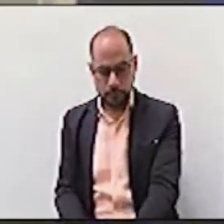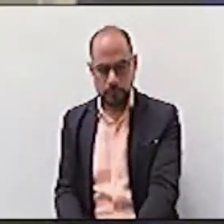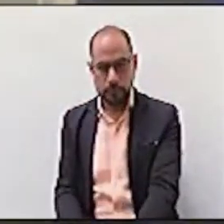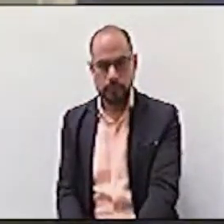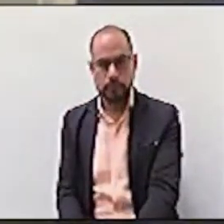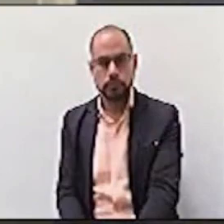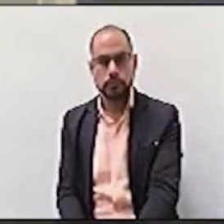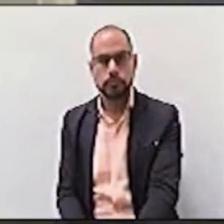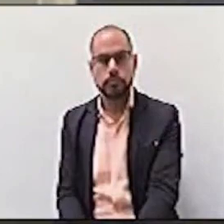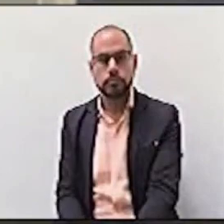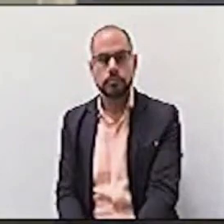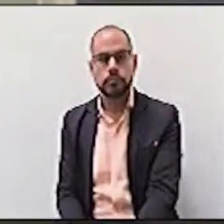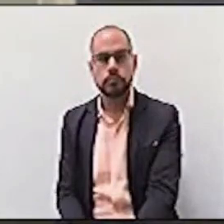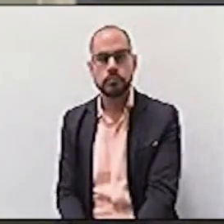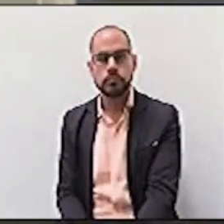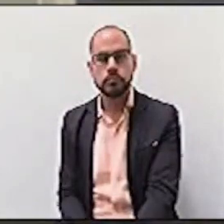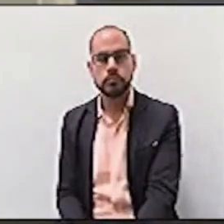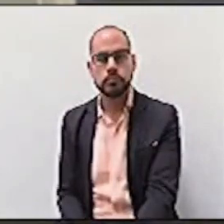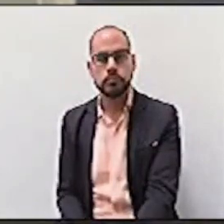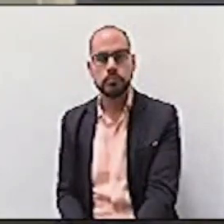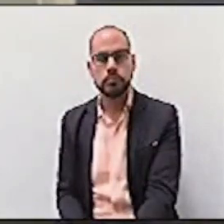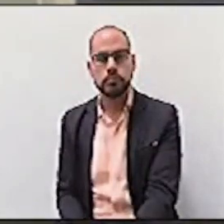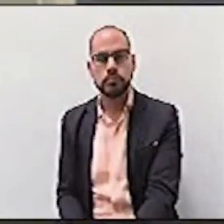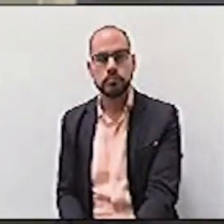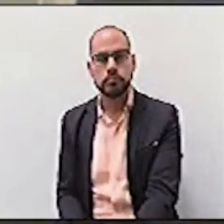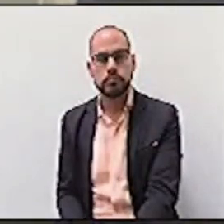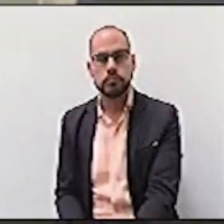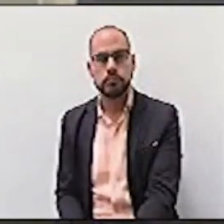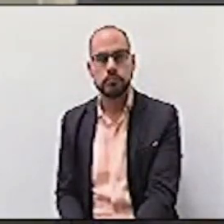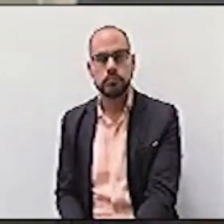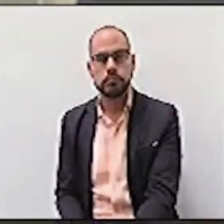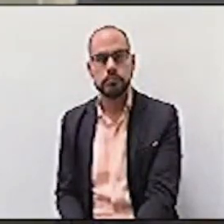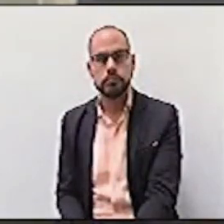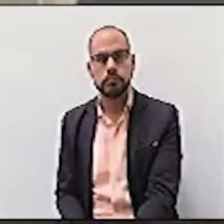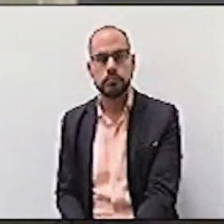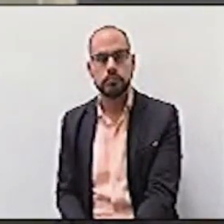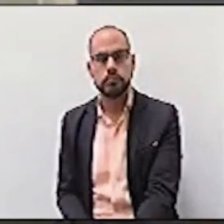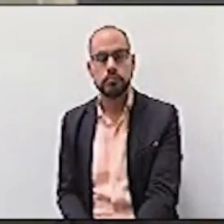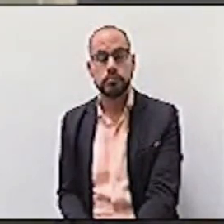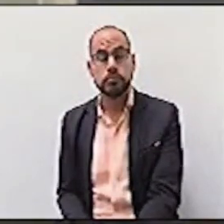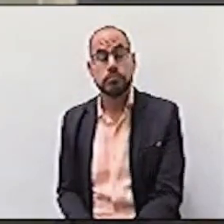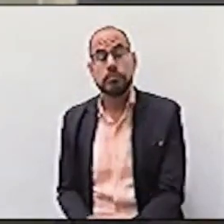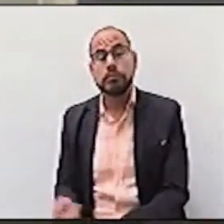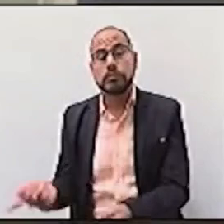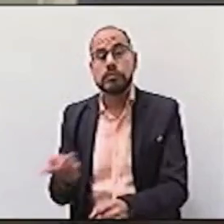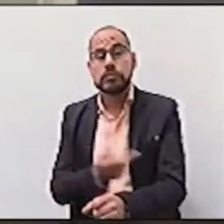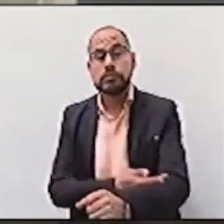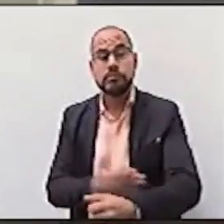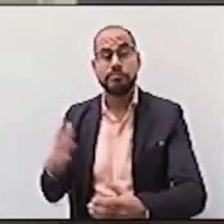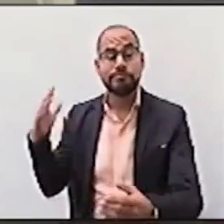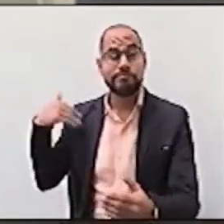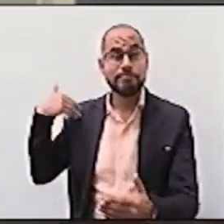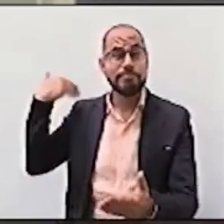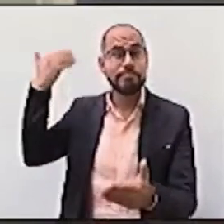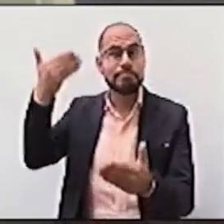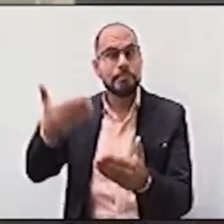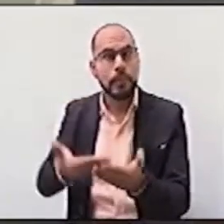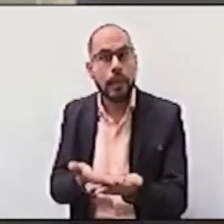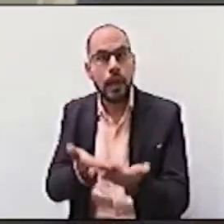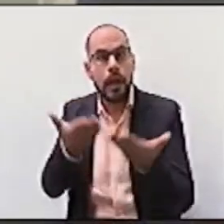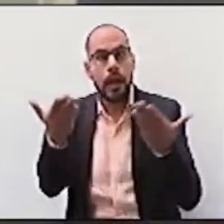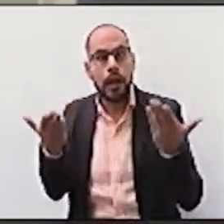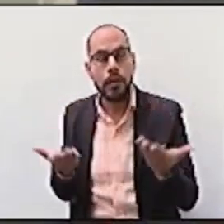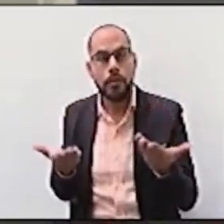Comentábamos que pues es un hecho histórico, este es un ejercicio inédito